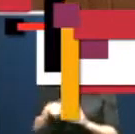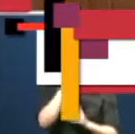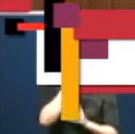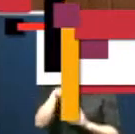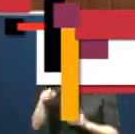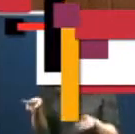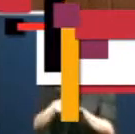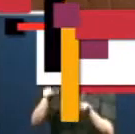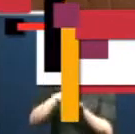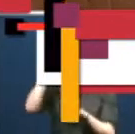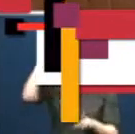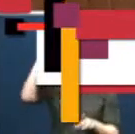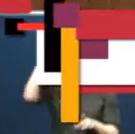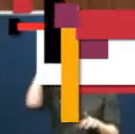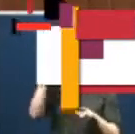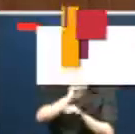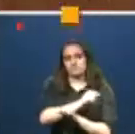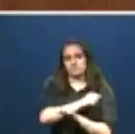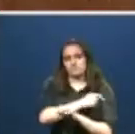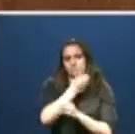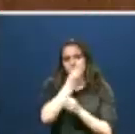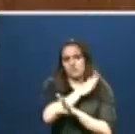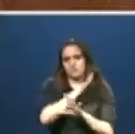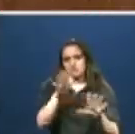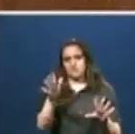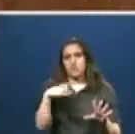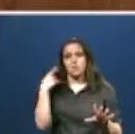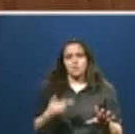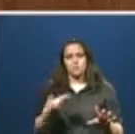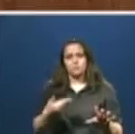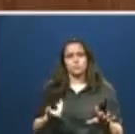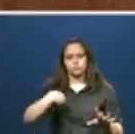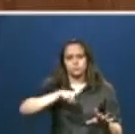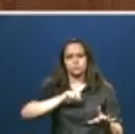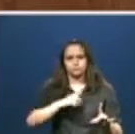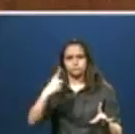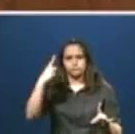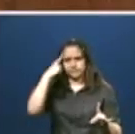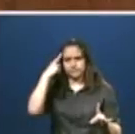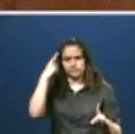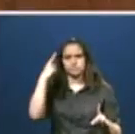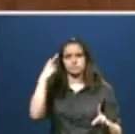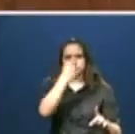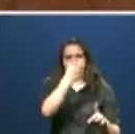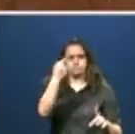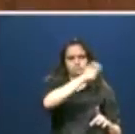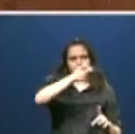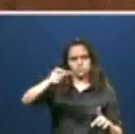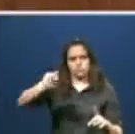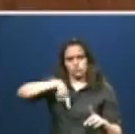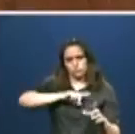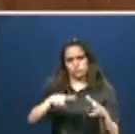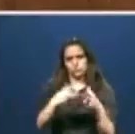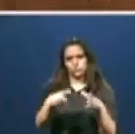esperanza y sobre todo contamos y seguimos contando con las personas con nuestra